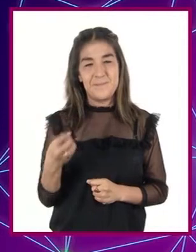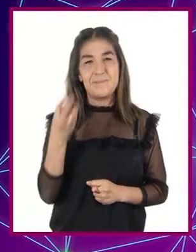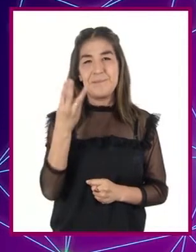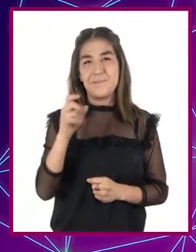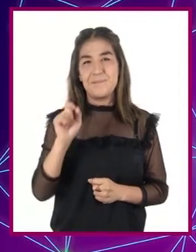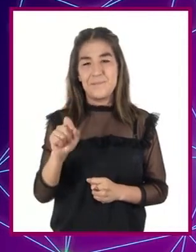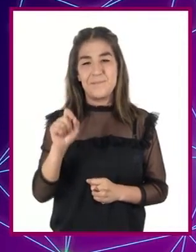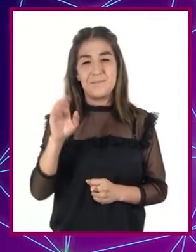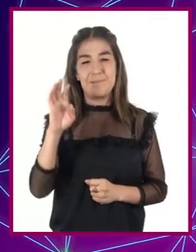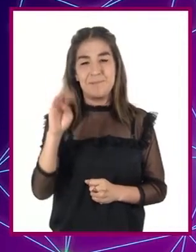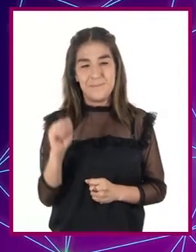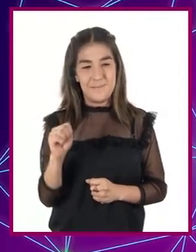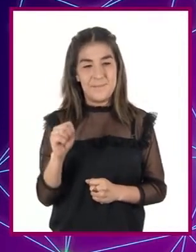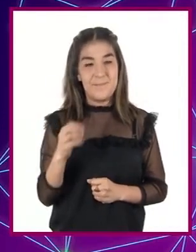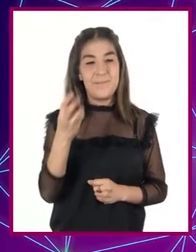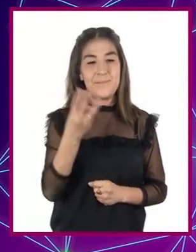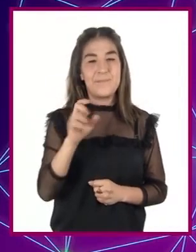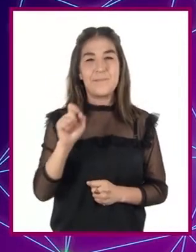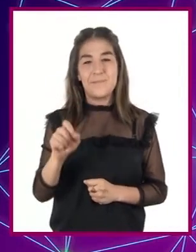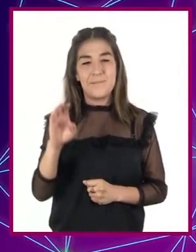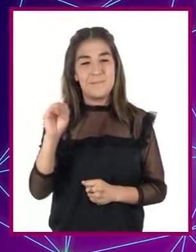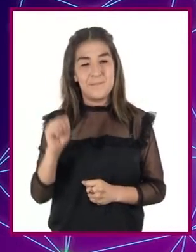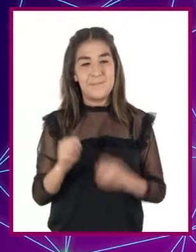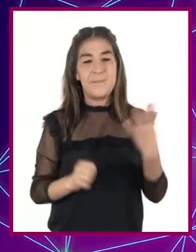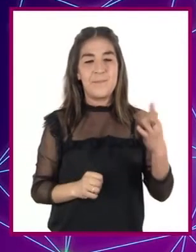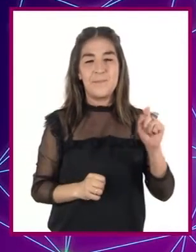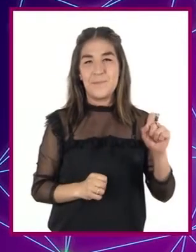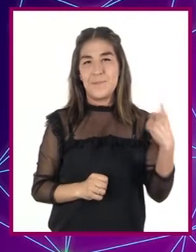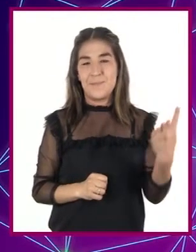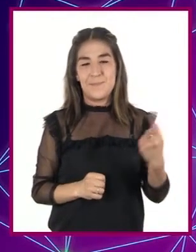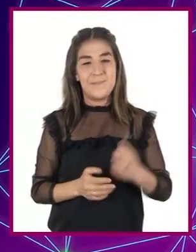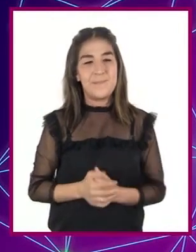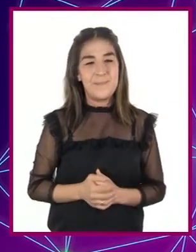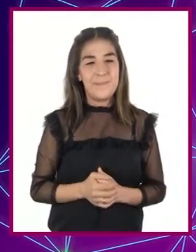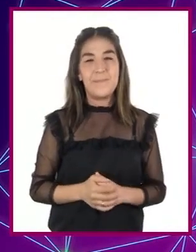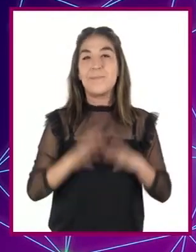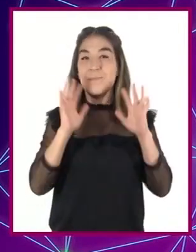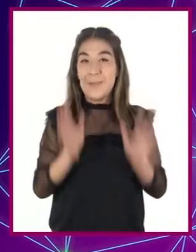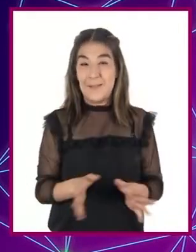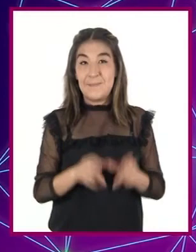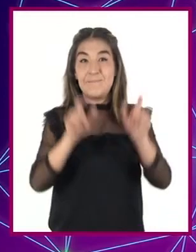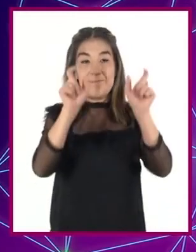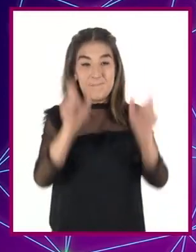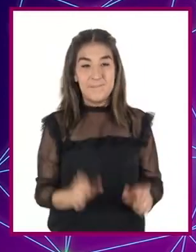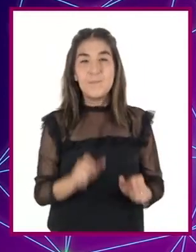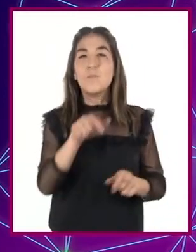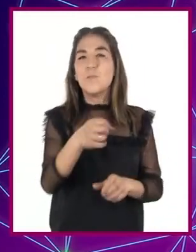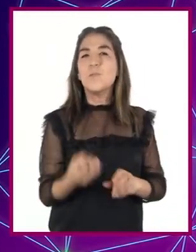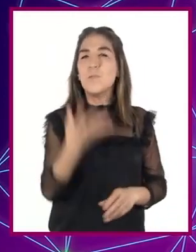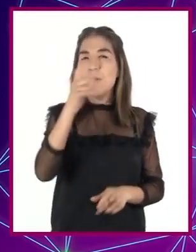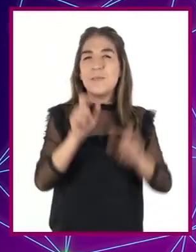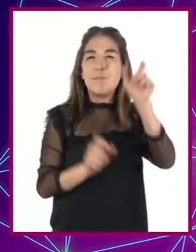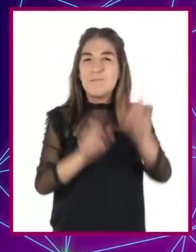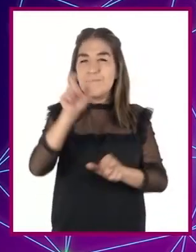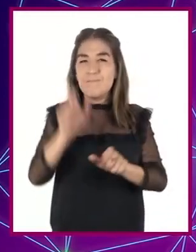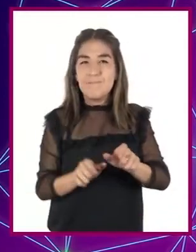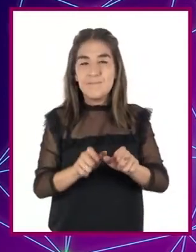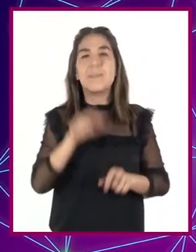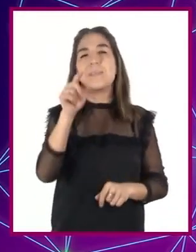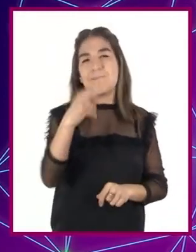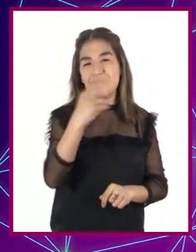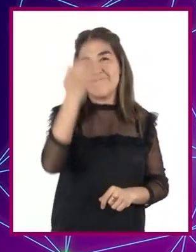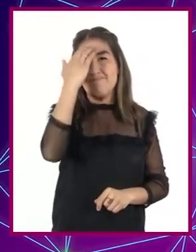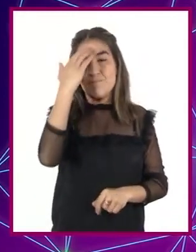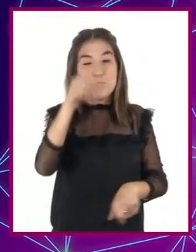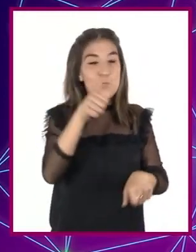3.9, 3.9 y 4.1. Para establecer el tamaño del intervalo, necesitamos conocer el